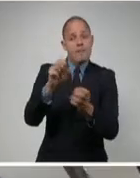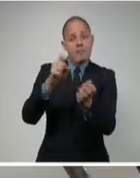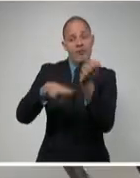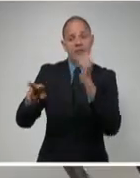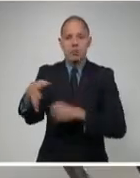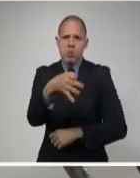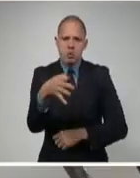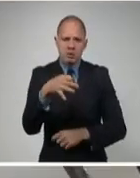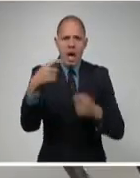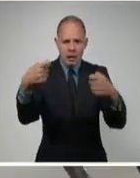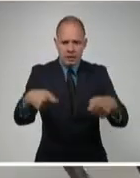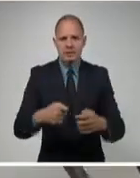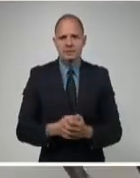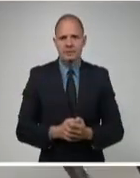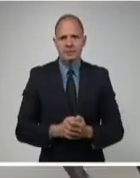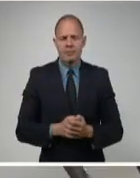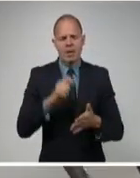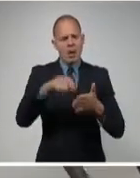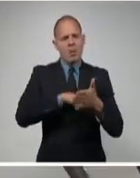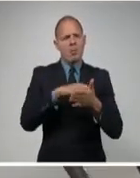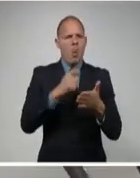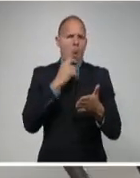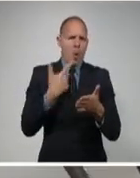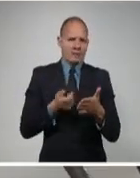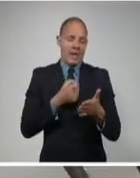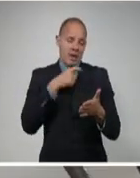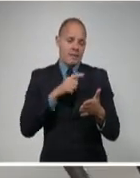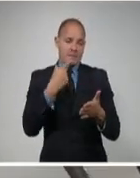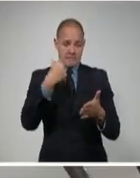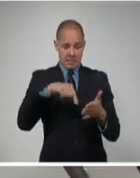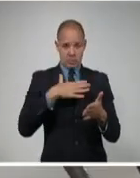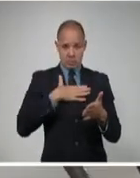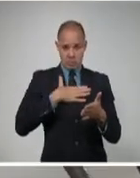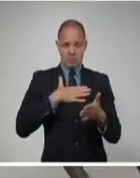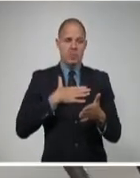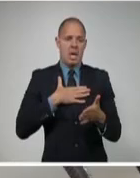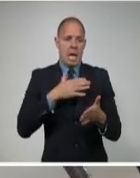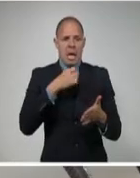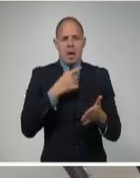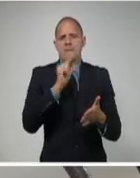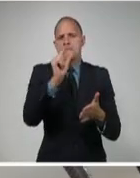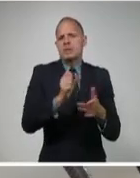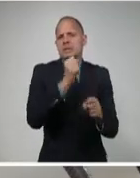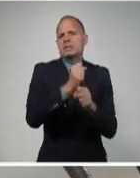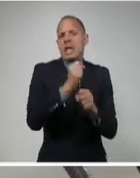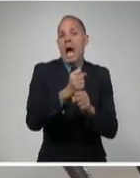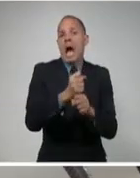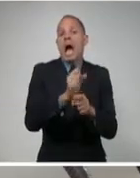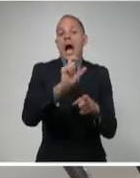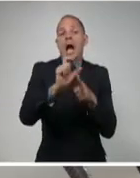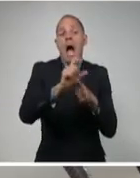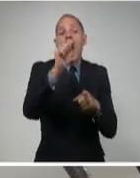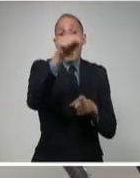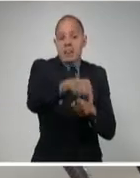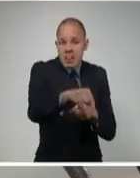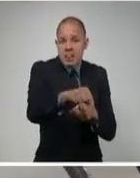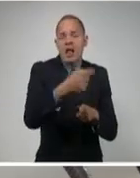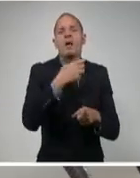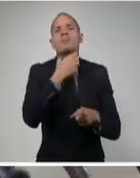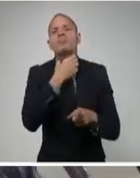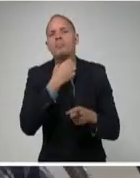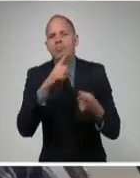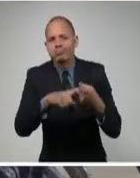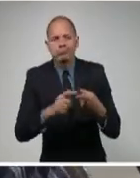la planificación tiene que llegar hasta los productores. Esta malanga hay que planificarla, la yuca hay que planificarla, el boniato hay que